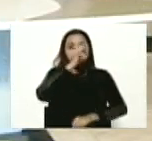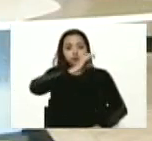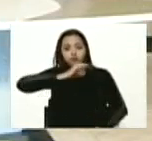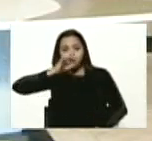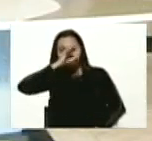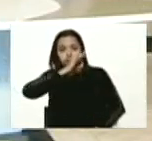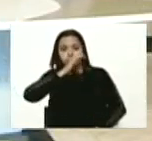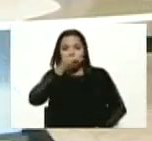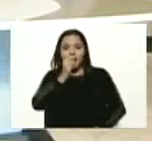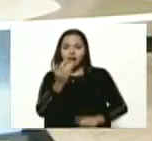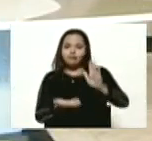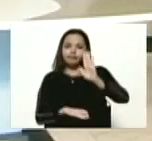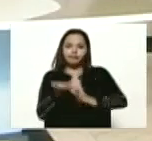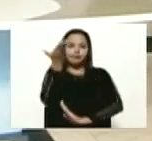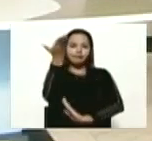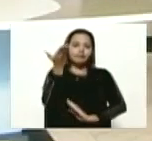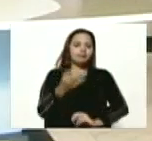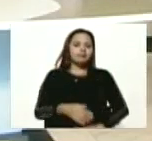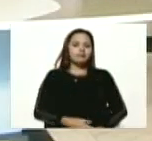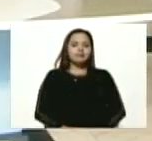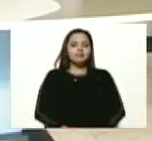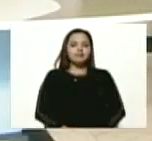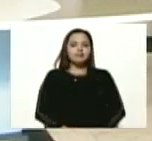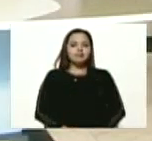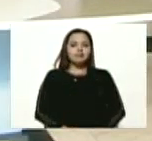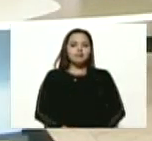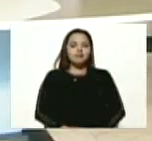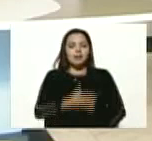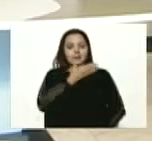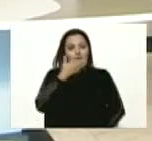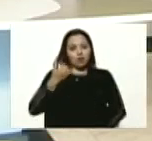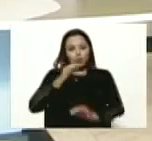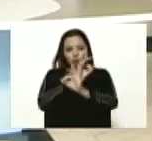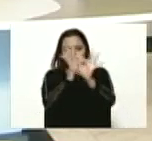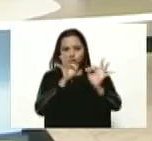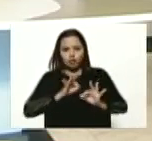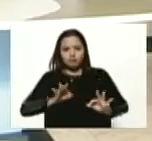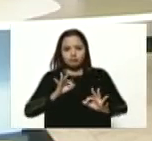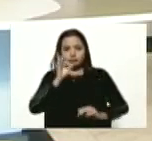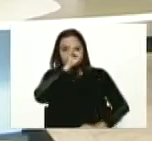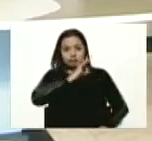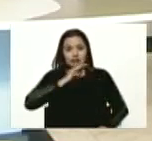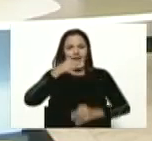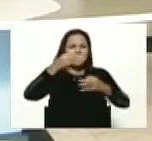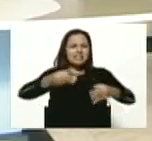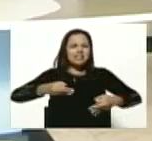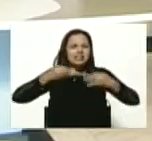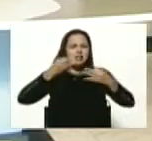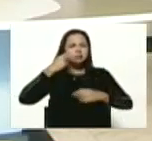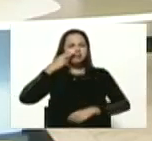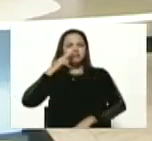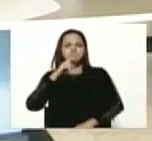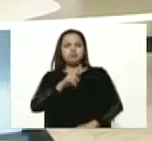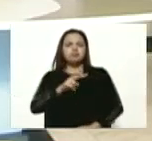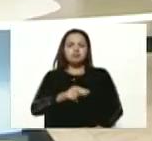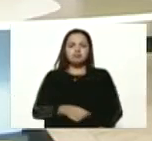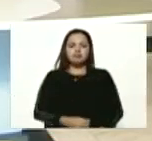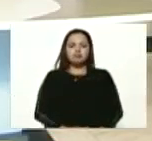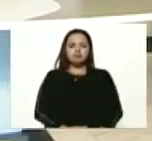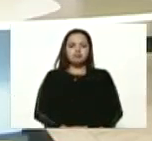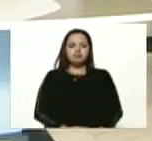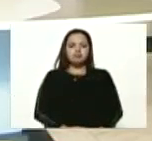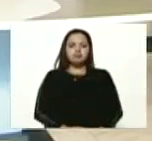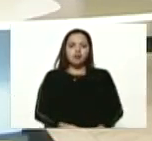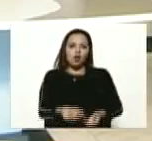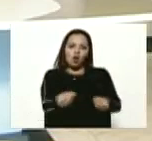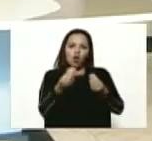que se ha elevado de manera maravillosa. Nosotros siempre visualizamos